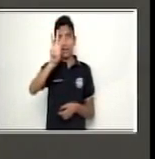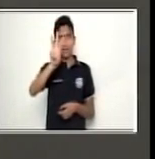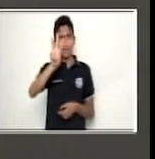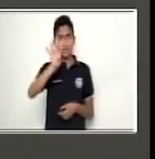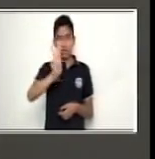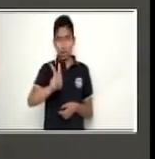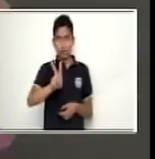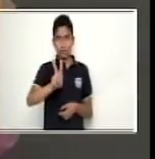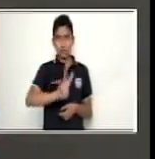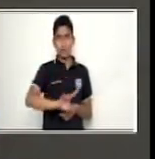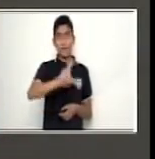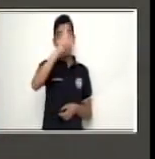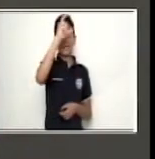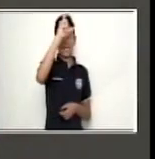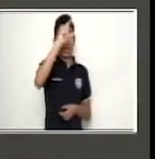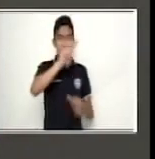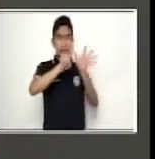resta.